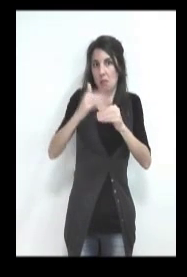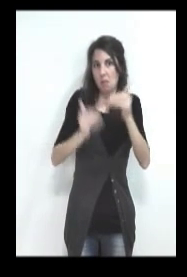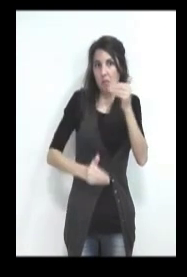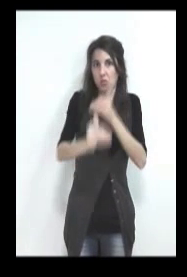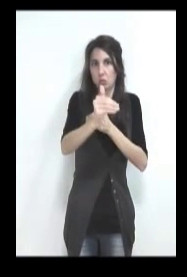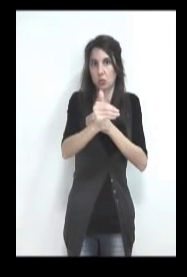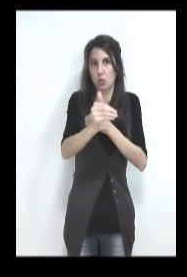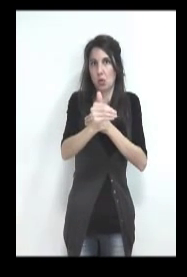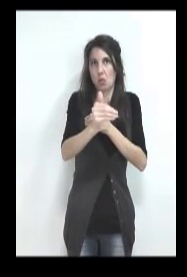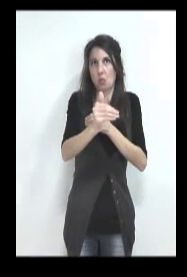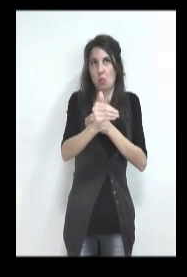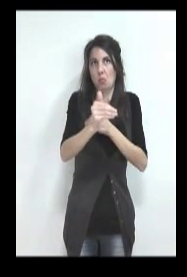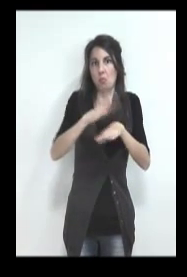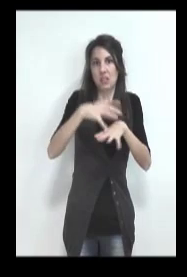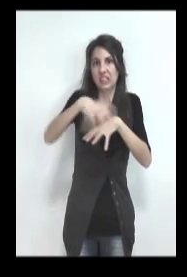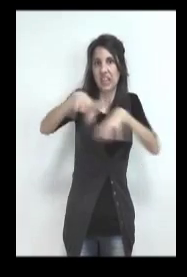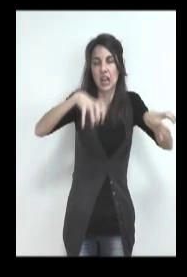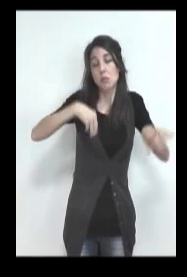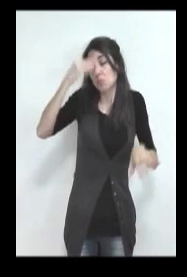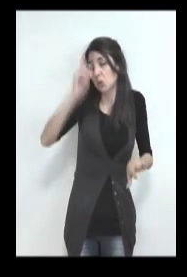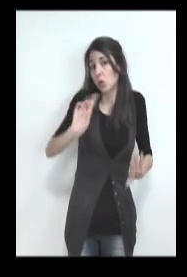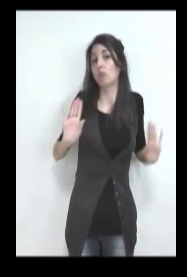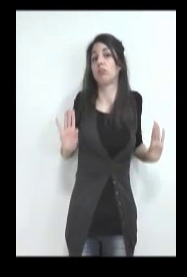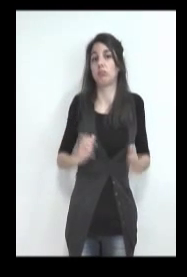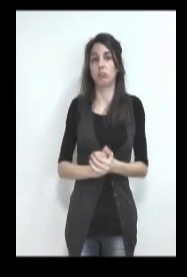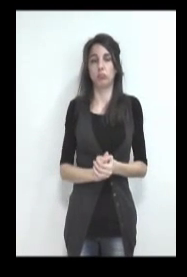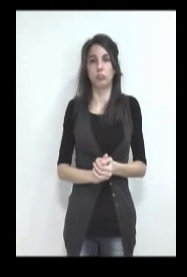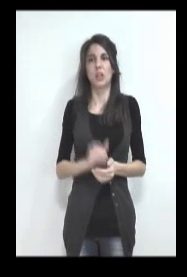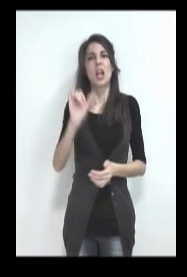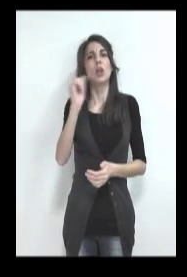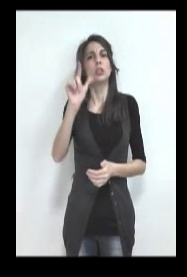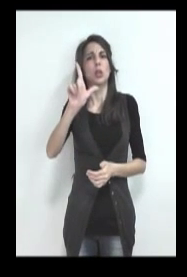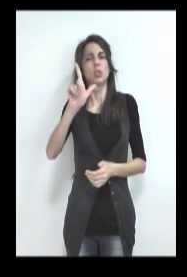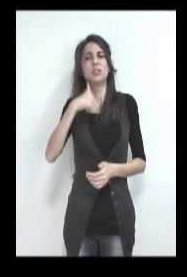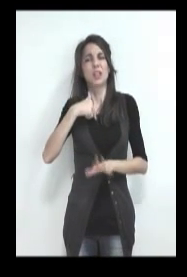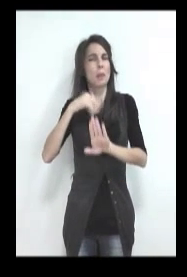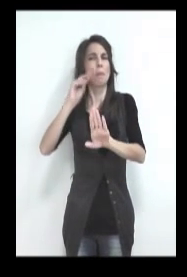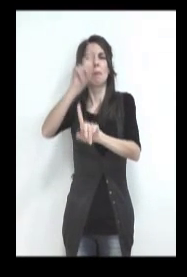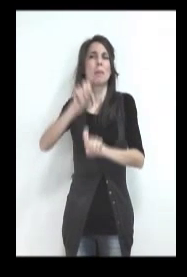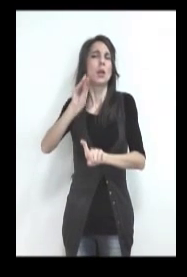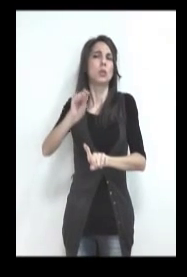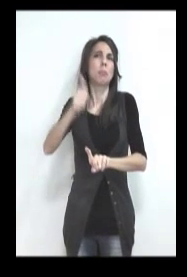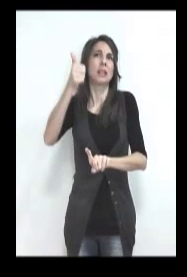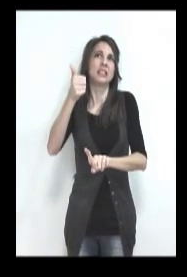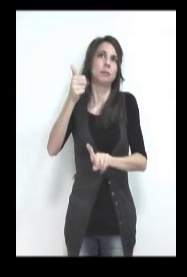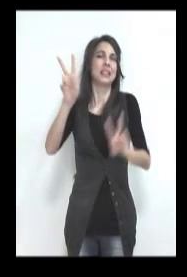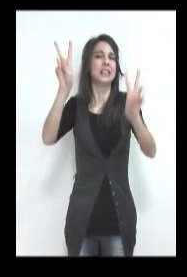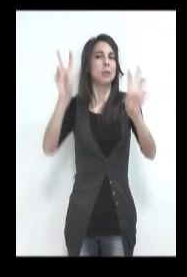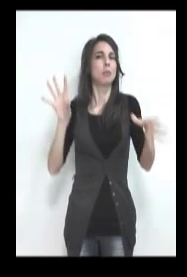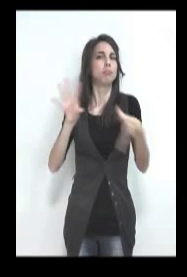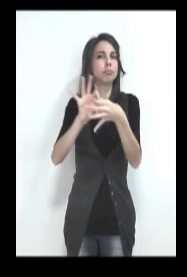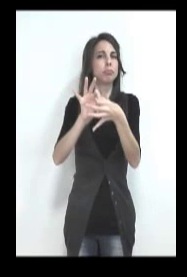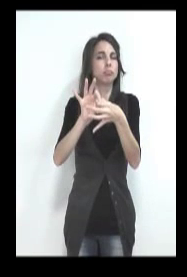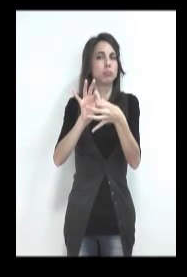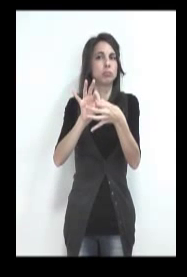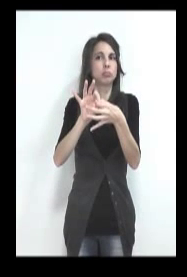para segregar a unos barrios de otros. La pregunta iba un poco en la línea, perdón César, José Tomás, un poco en la